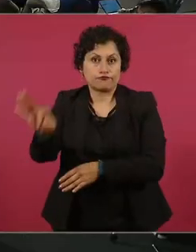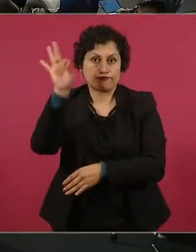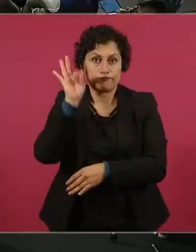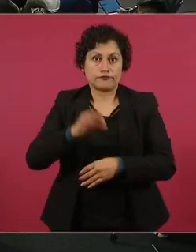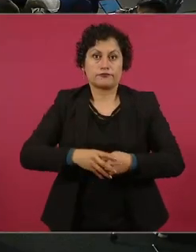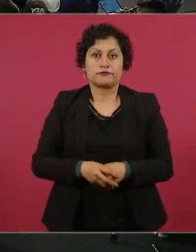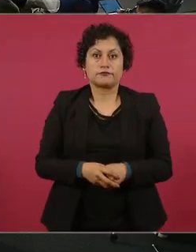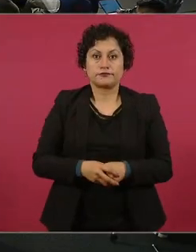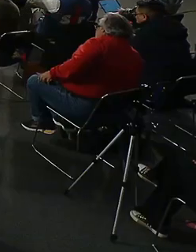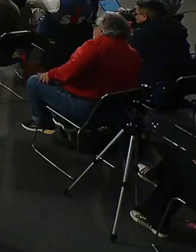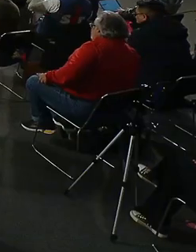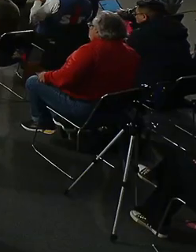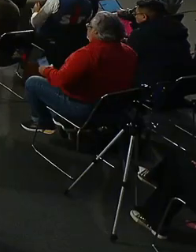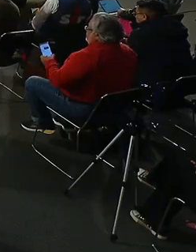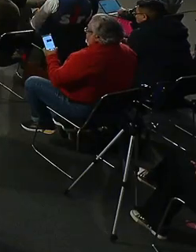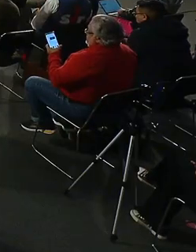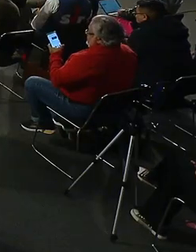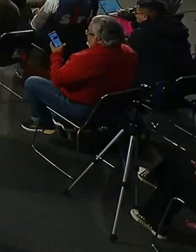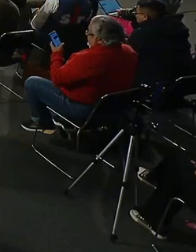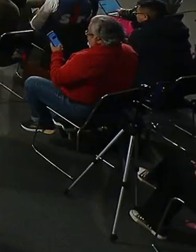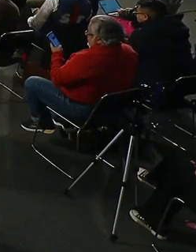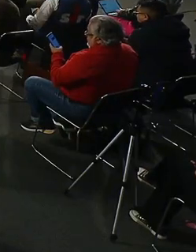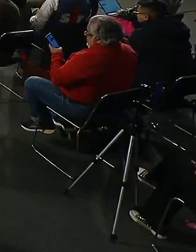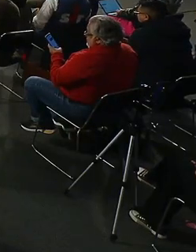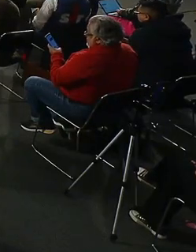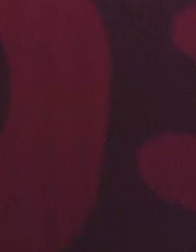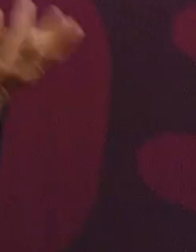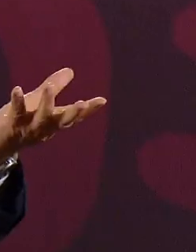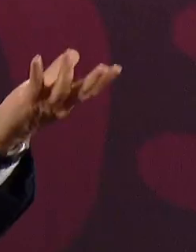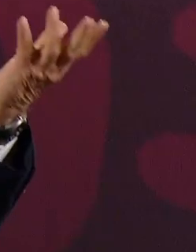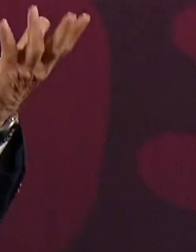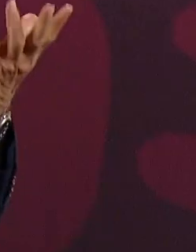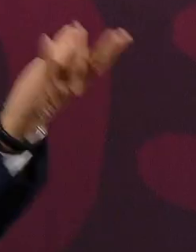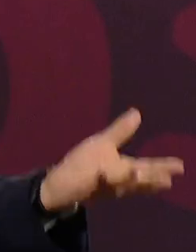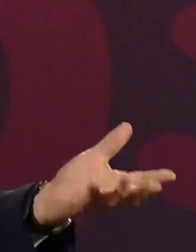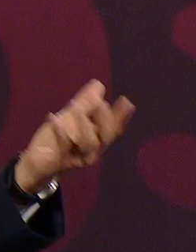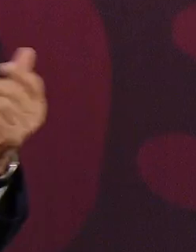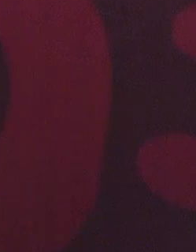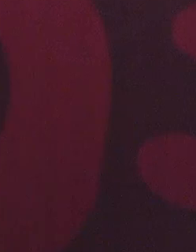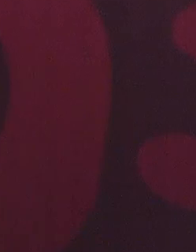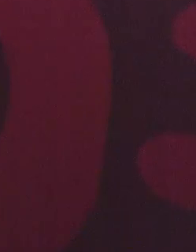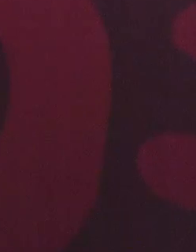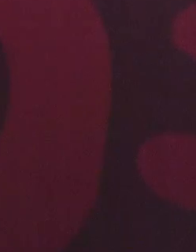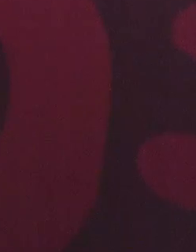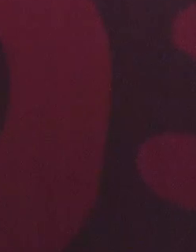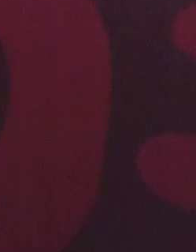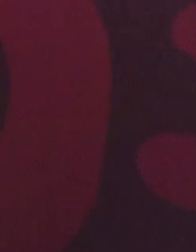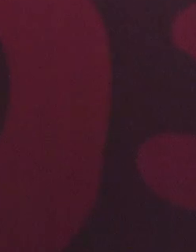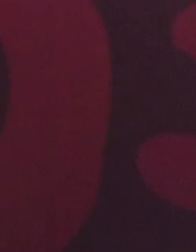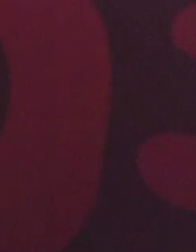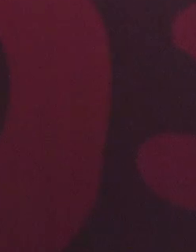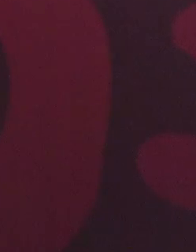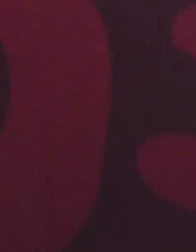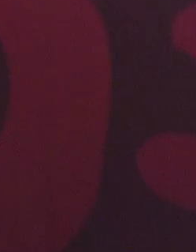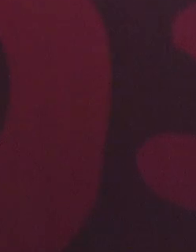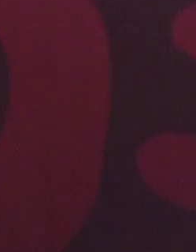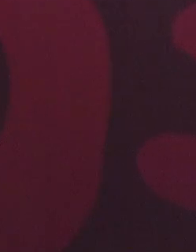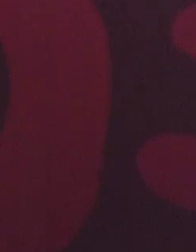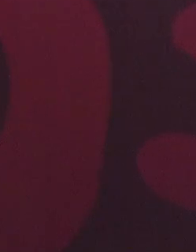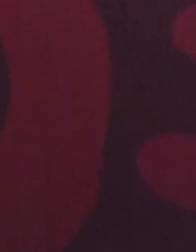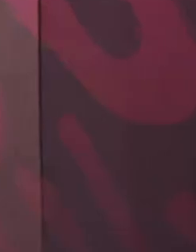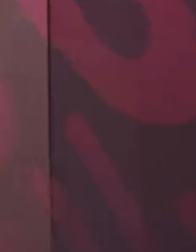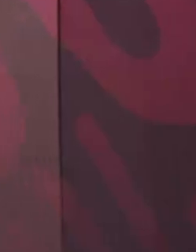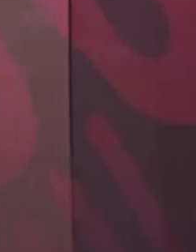a los diputados federales, a los gobernadores? ¿Por qué no lo vamos a elegir? ¿Por qué arriba?